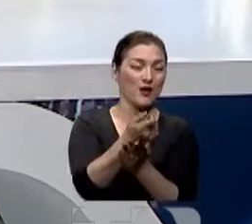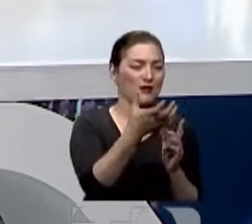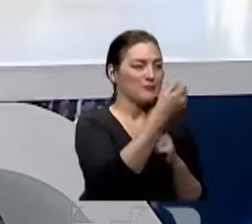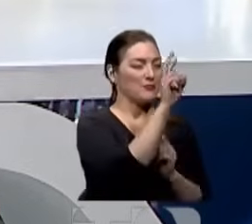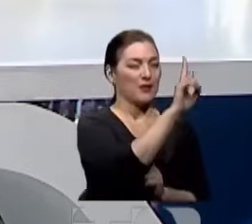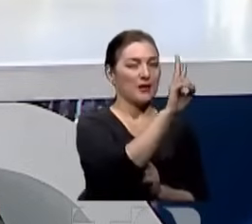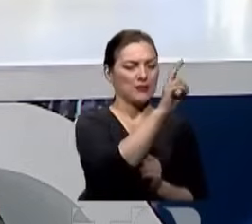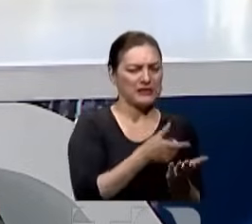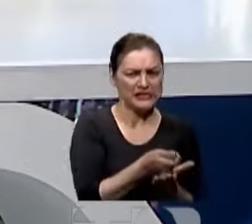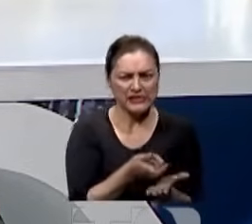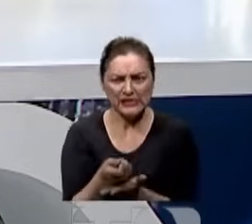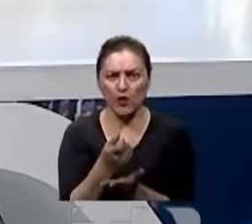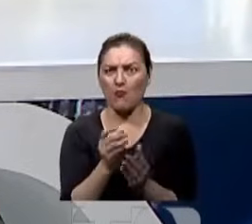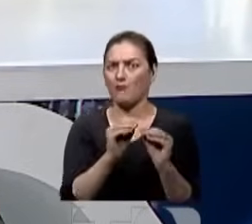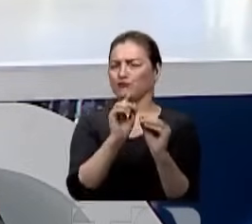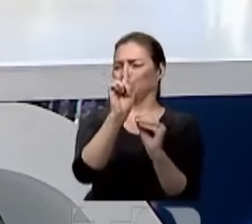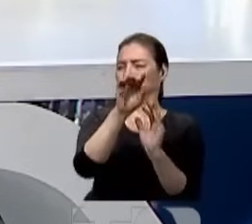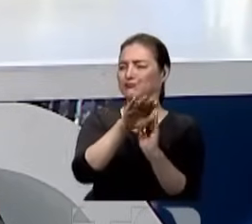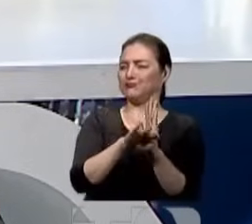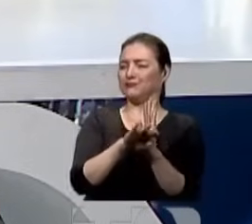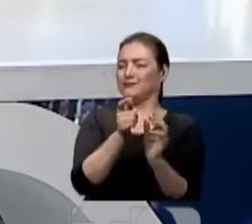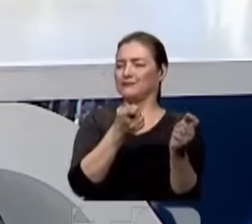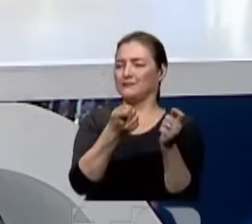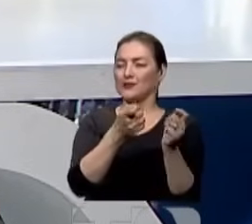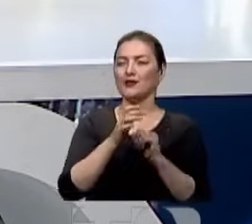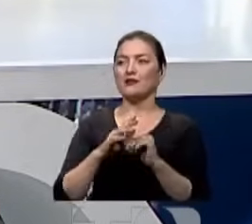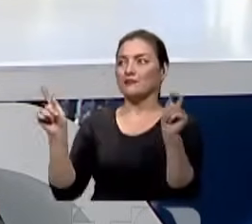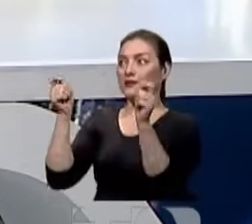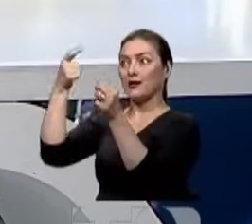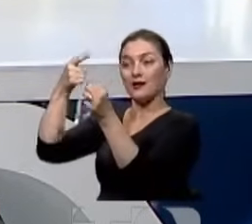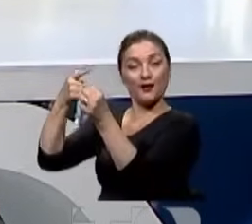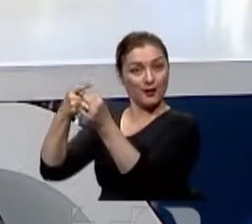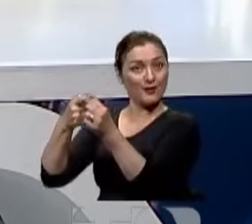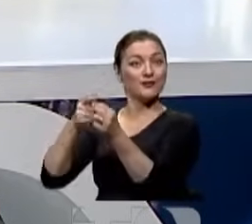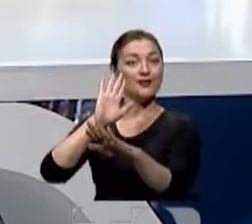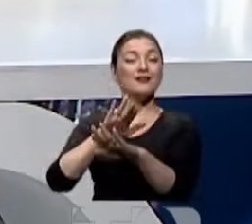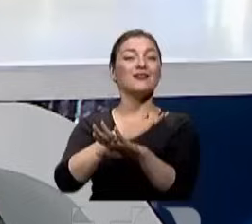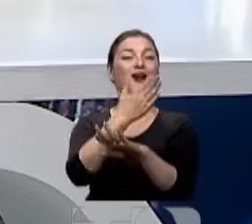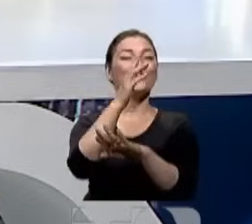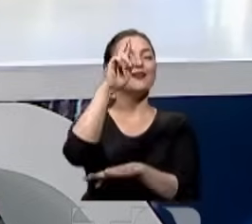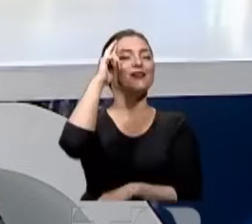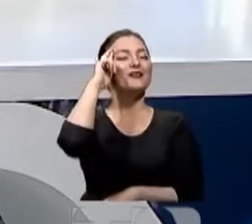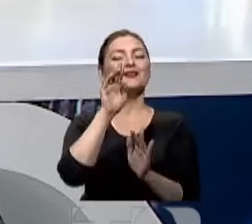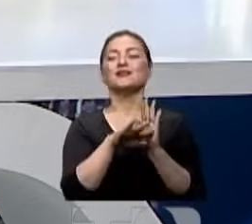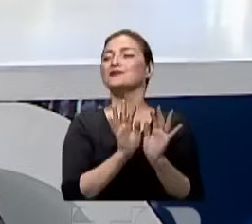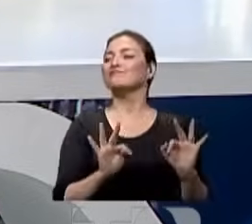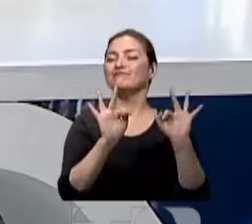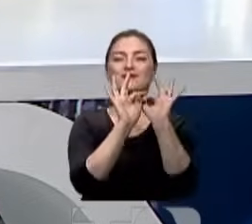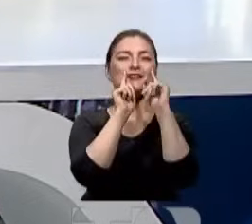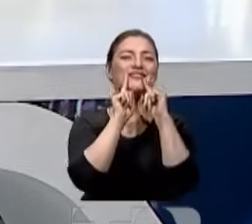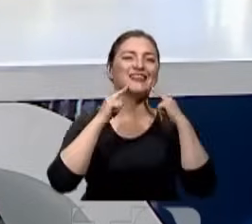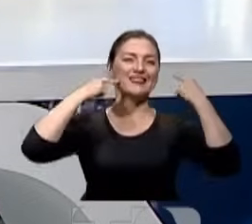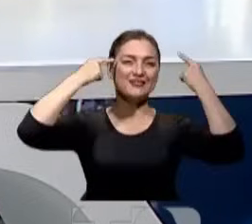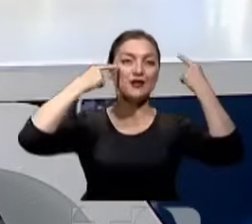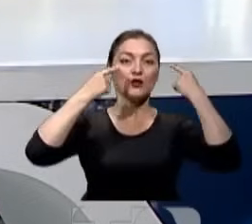No baste mucho. Fiestas de Quito. Fiestas de Quito, hay muchísimos motivos para poder sonreír en este día, incluso de que usted esté ahí frente a